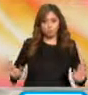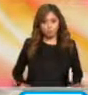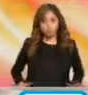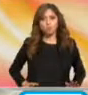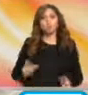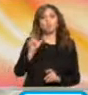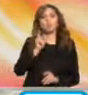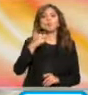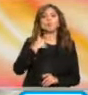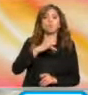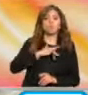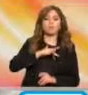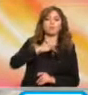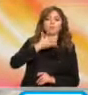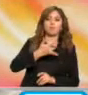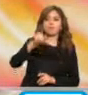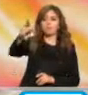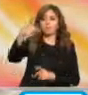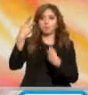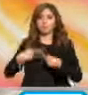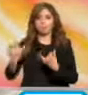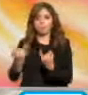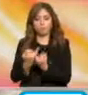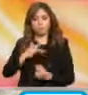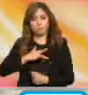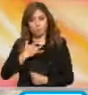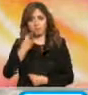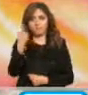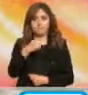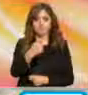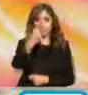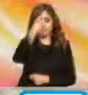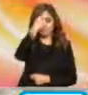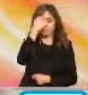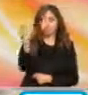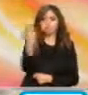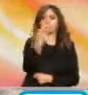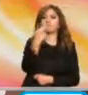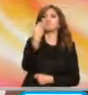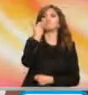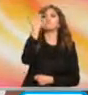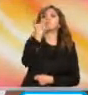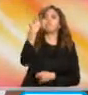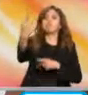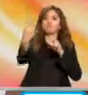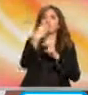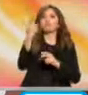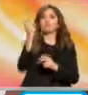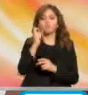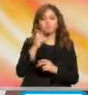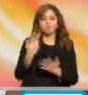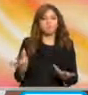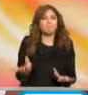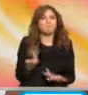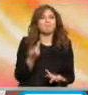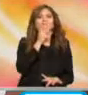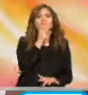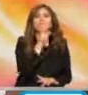cafuné. Cafuné es Ese muy que bonita. proviene de Brasil, ¿verdad? Es como... Sí. A ver, léela si quieres. Es Que es como para pena. las personas que no les gustan que les toquen la